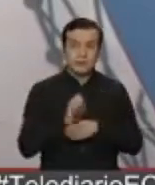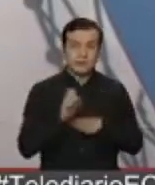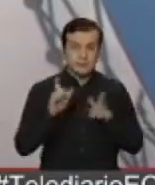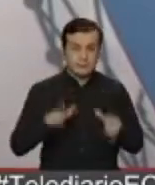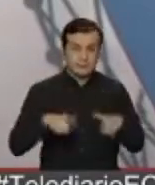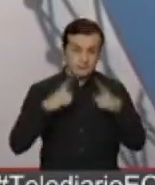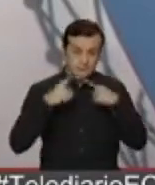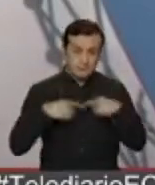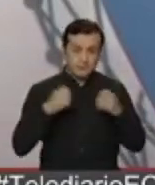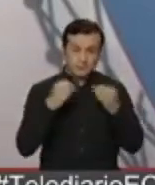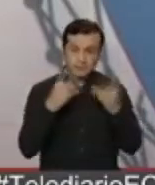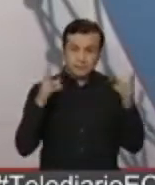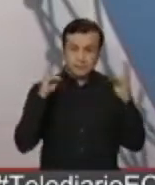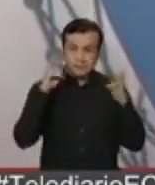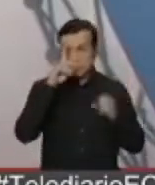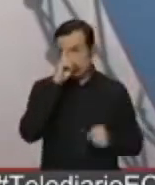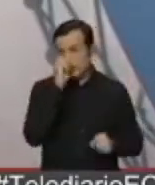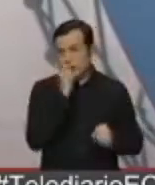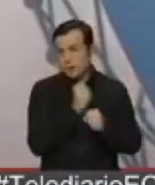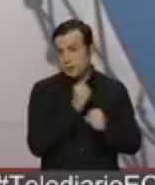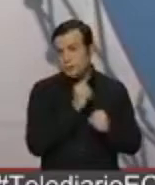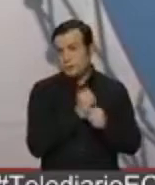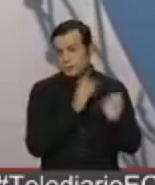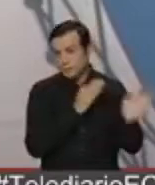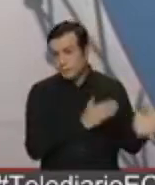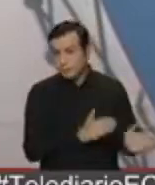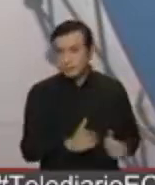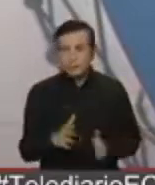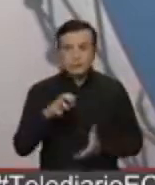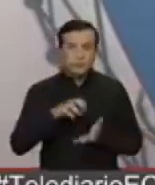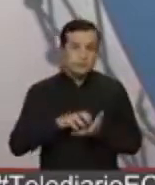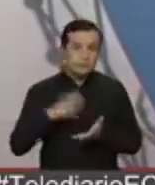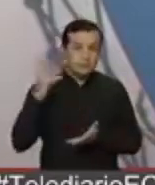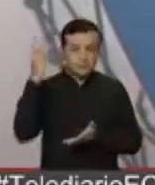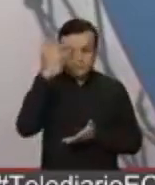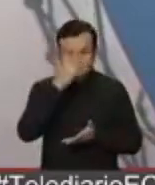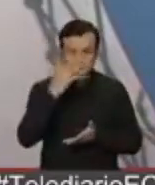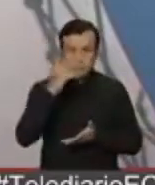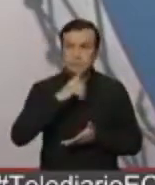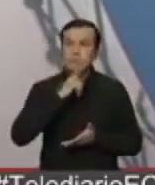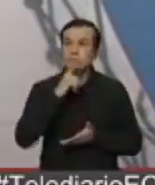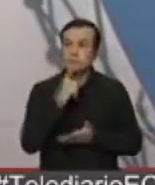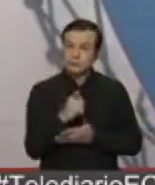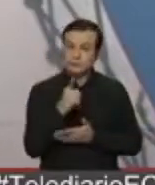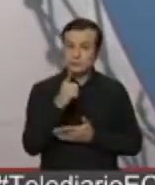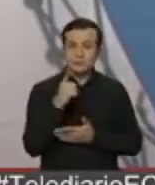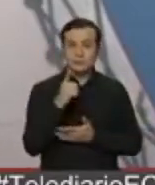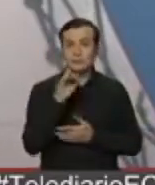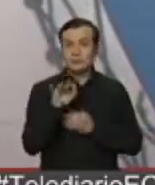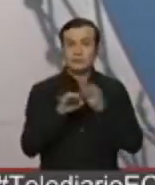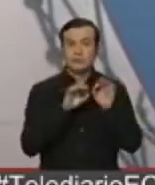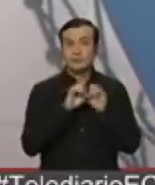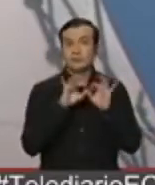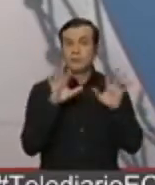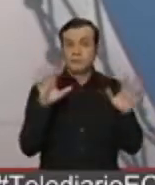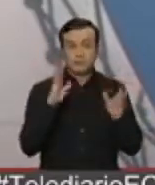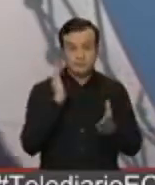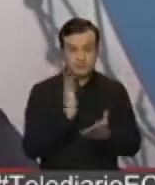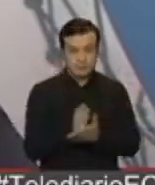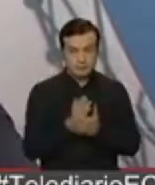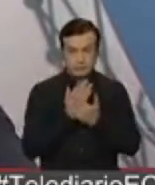atrás y también sobre el trabajo que se ha cumplido en la provincia de esmeraldas para combatir y frenar el avance del cob y